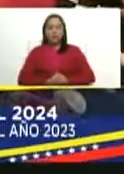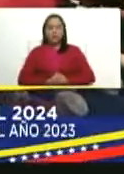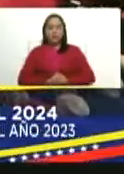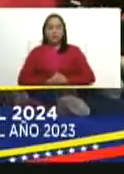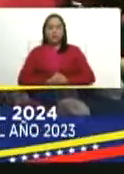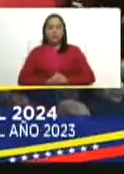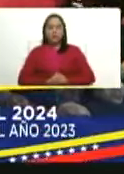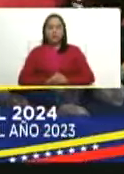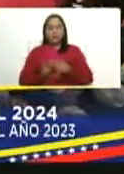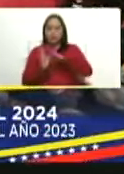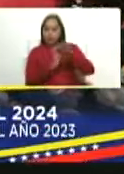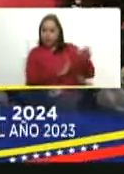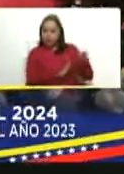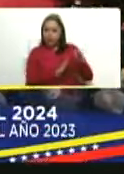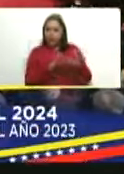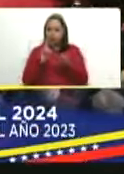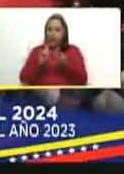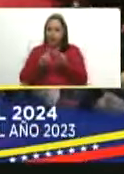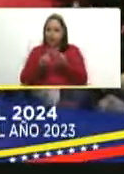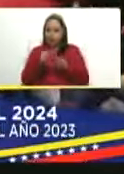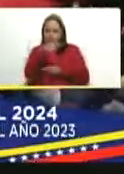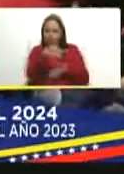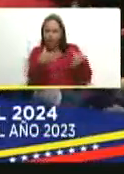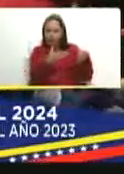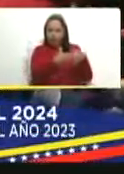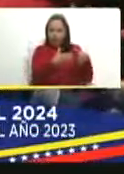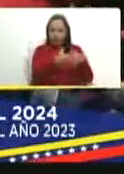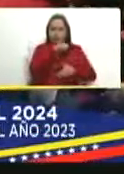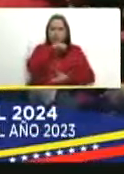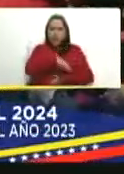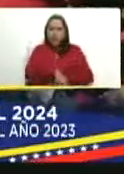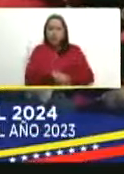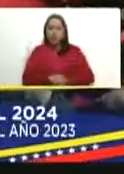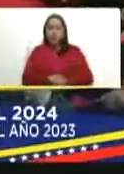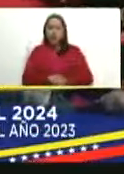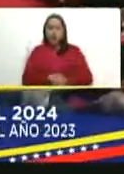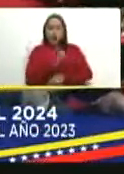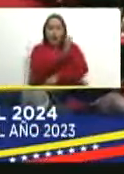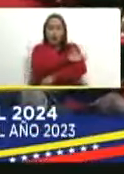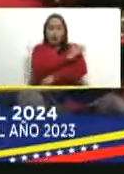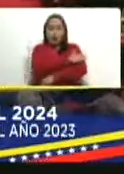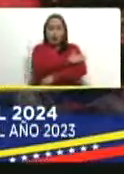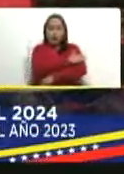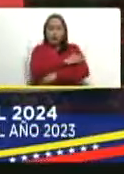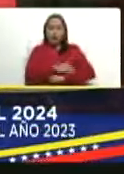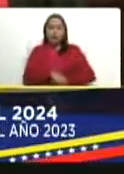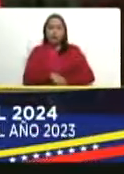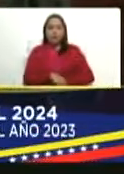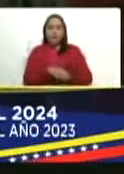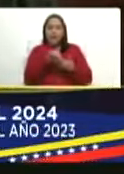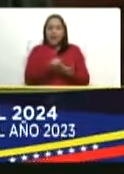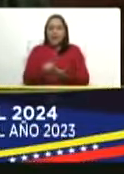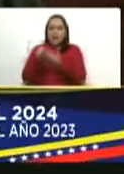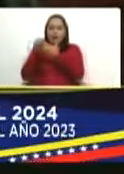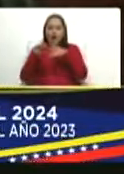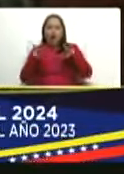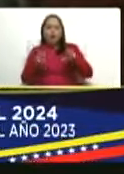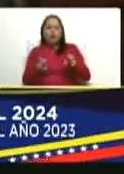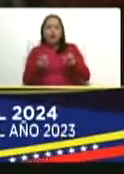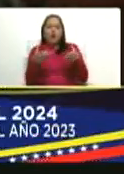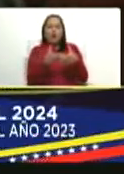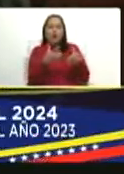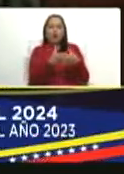Por el otro lado, está el bloque histórico opositor conducido por la nueva